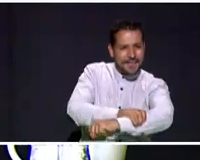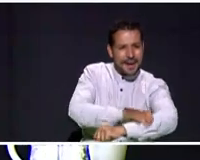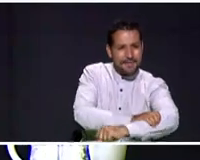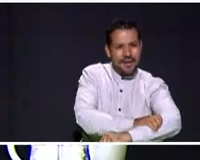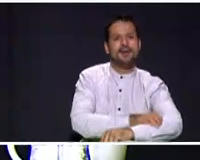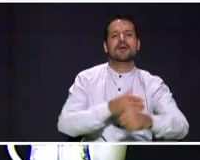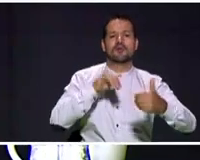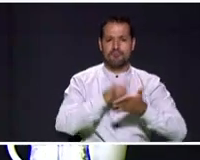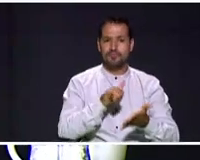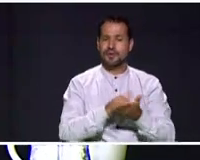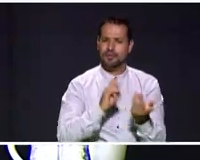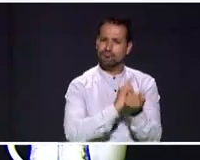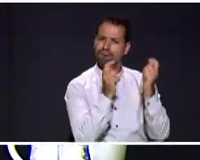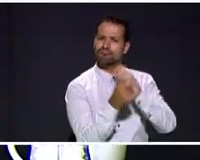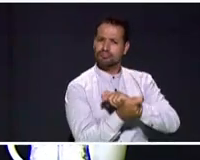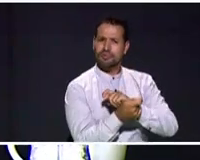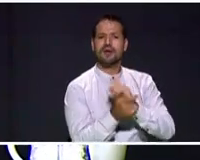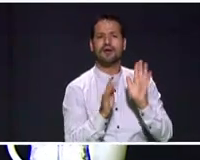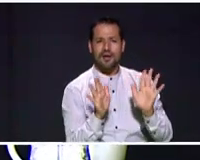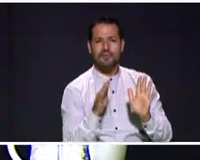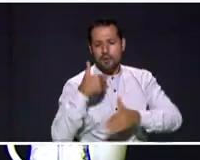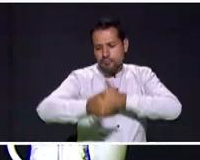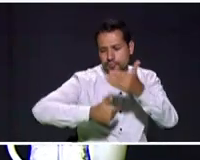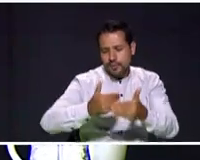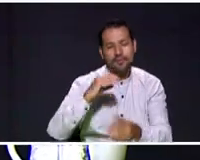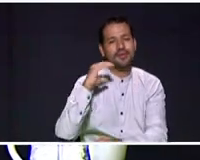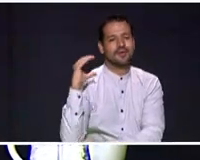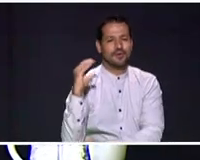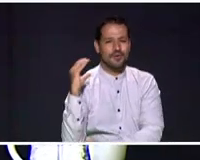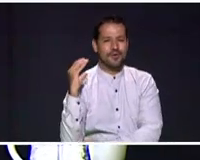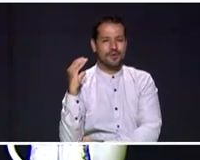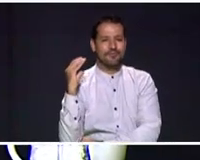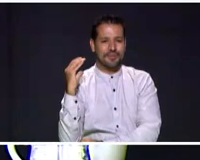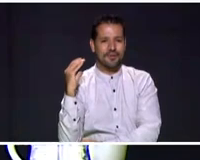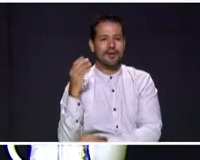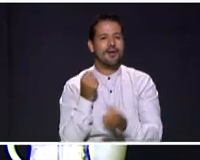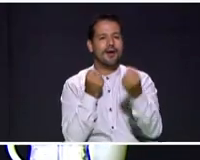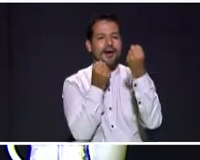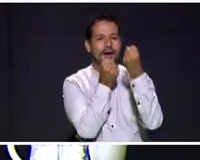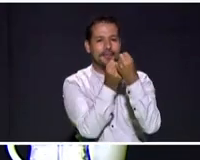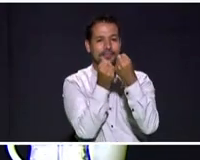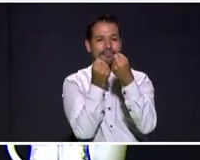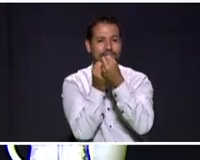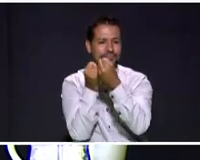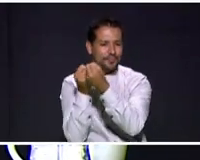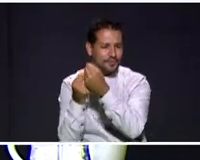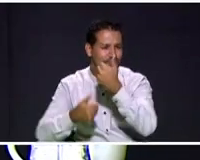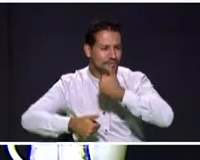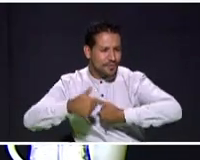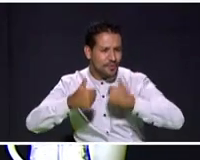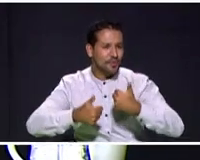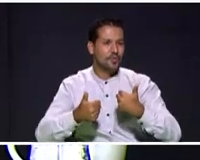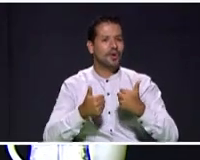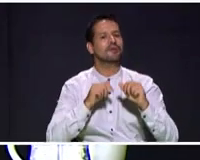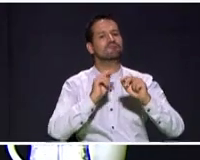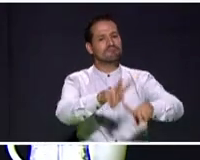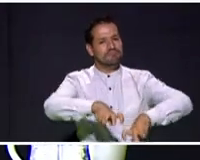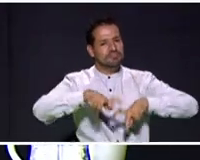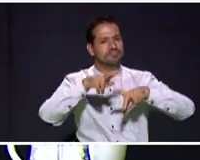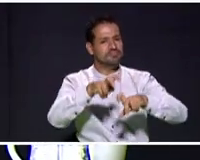en los territorios en colombia y en antioquia específicamente es a través del apoyo al sector productivo a